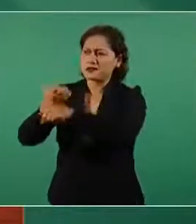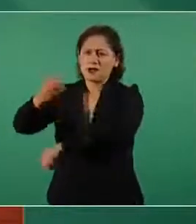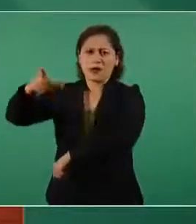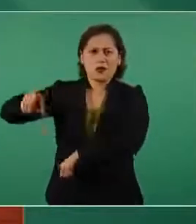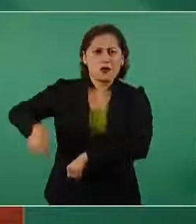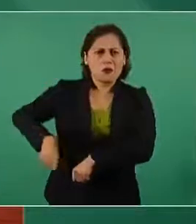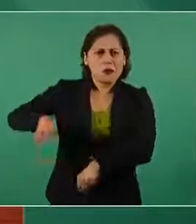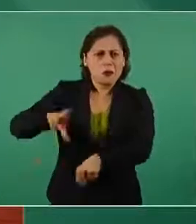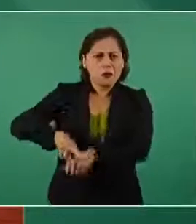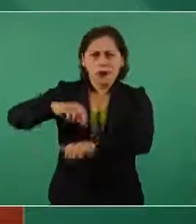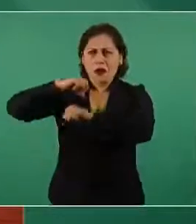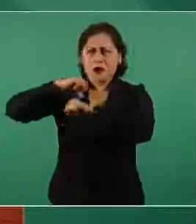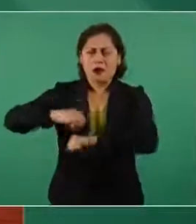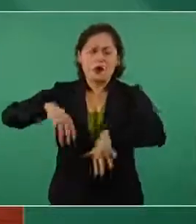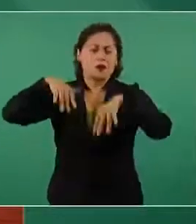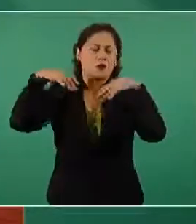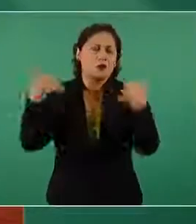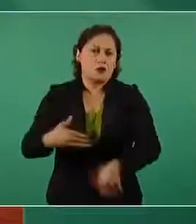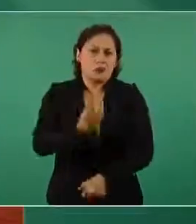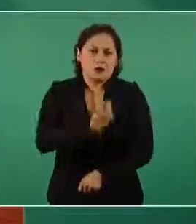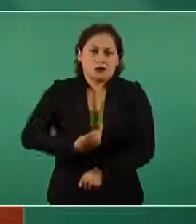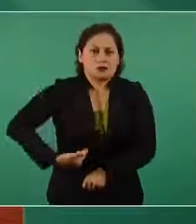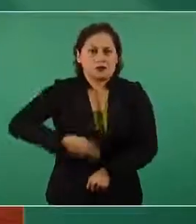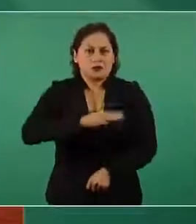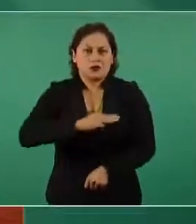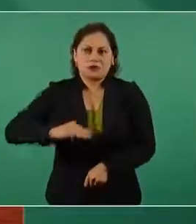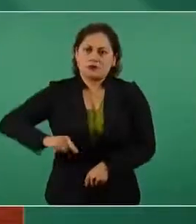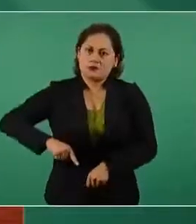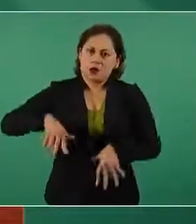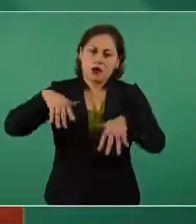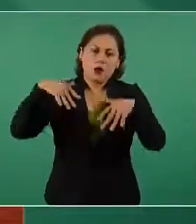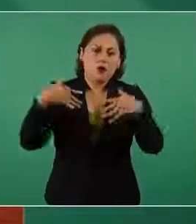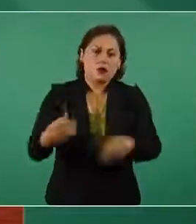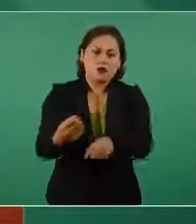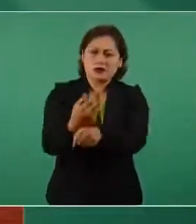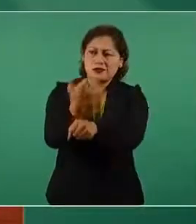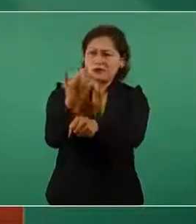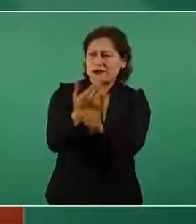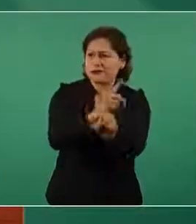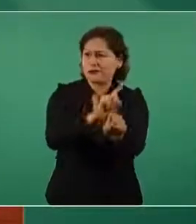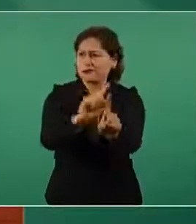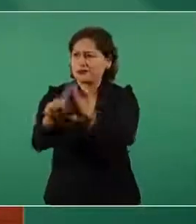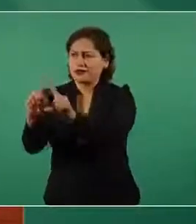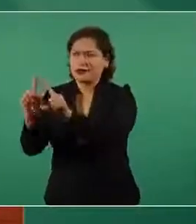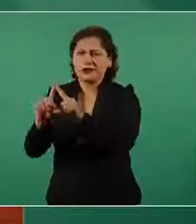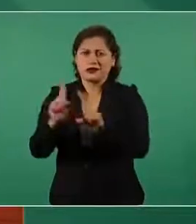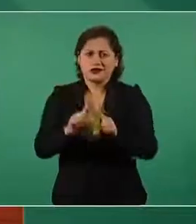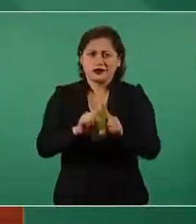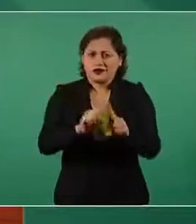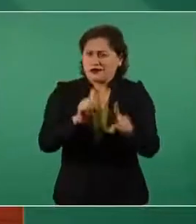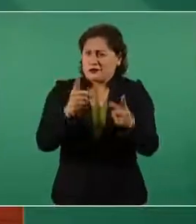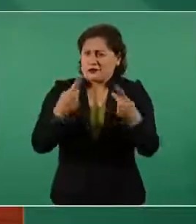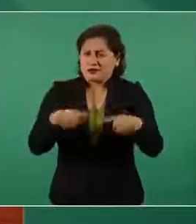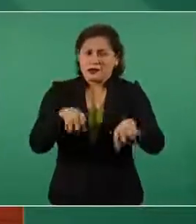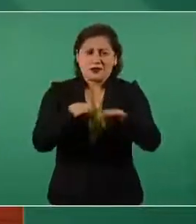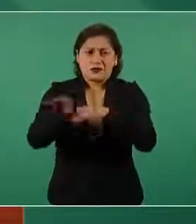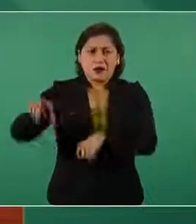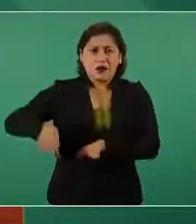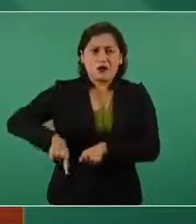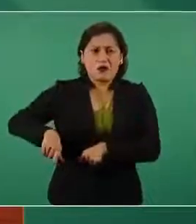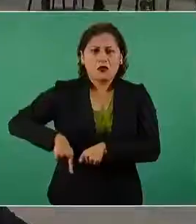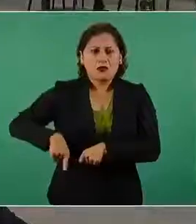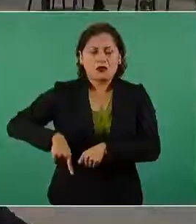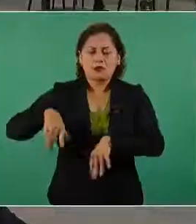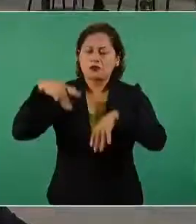por supuesto a los presidentes municipales y a todos los secretarios, secretarias y en general a los servidores públicos federales